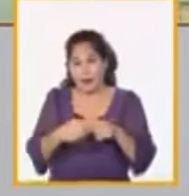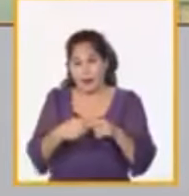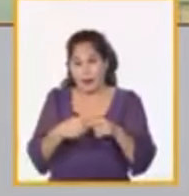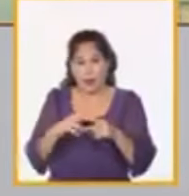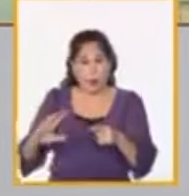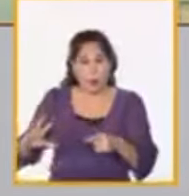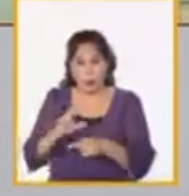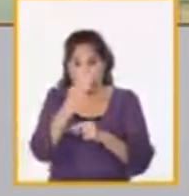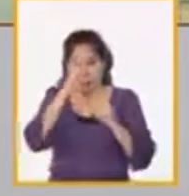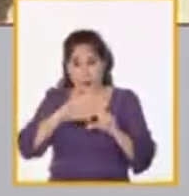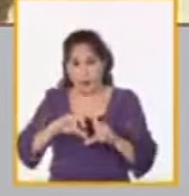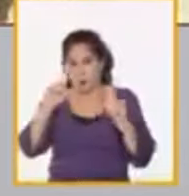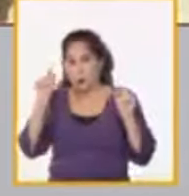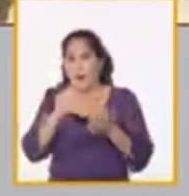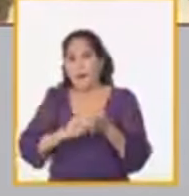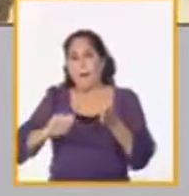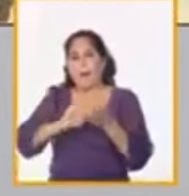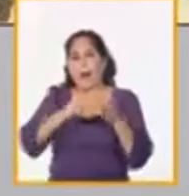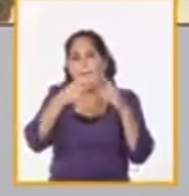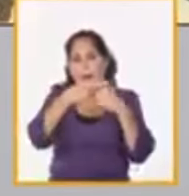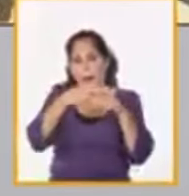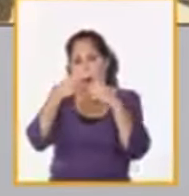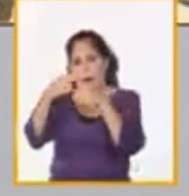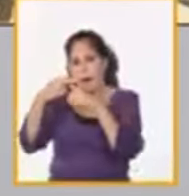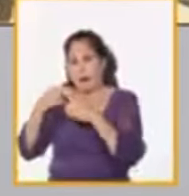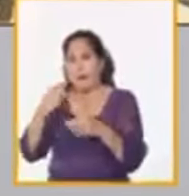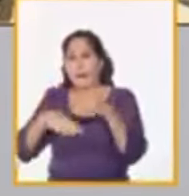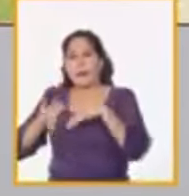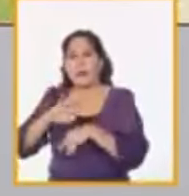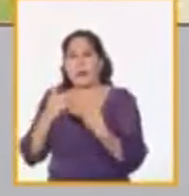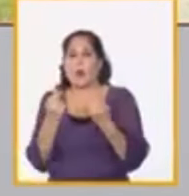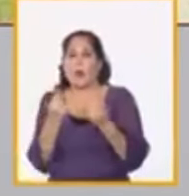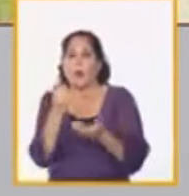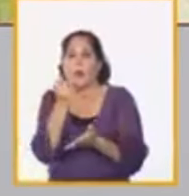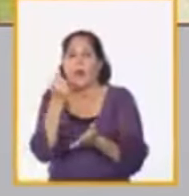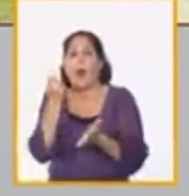país, el Ministerio de Economía aprobó el